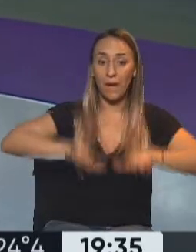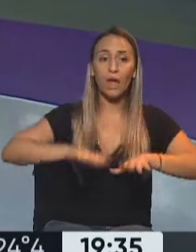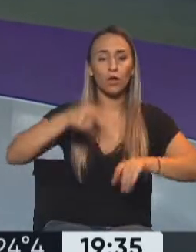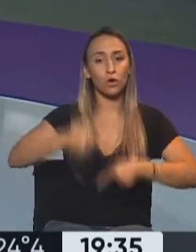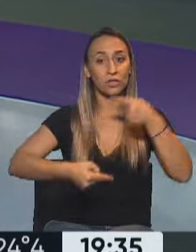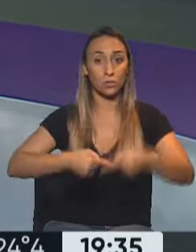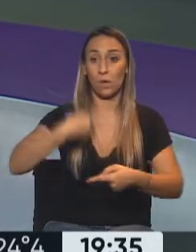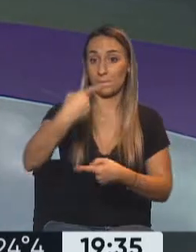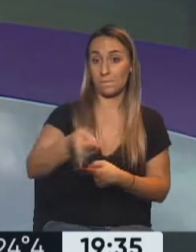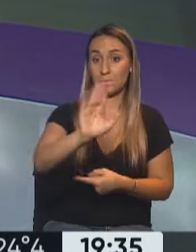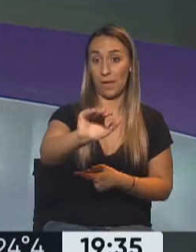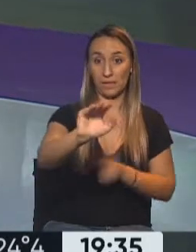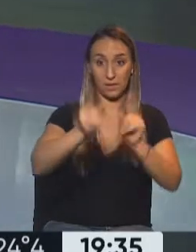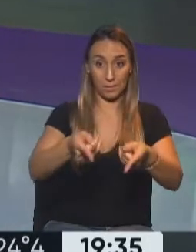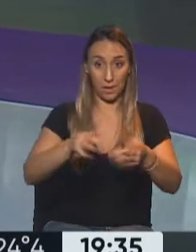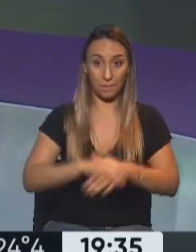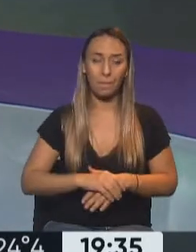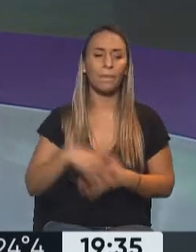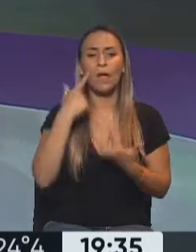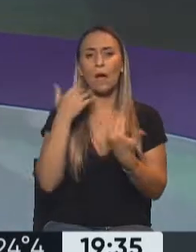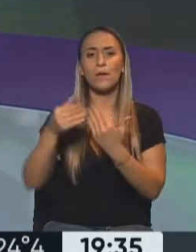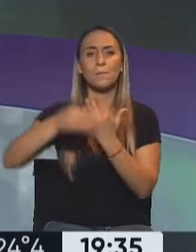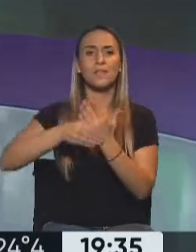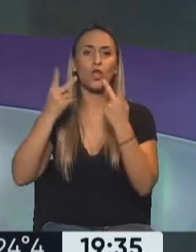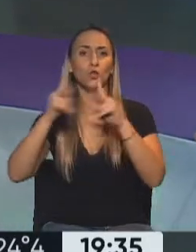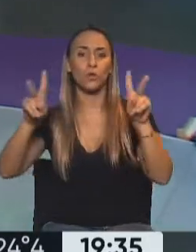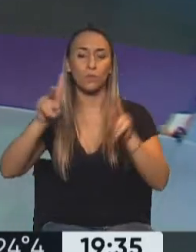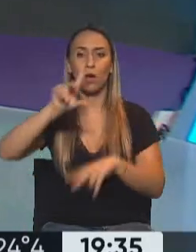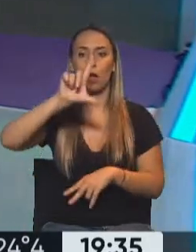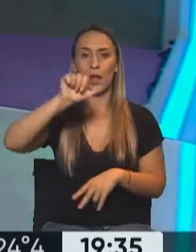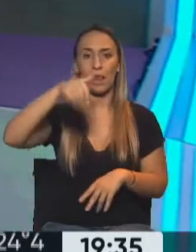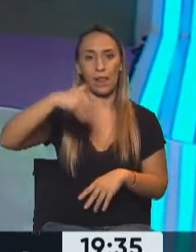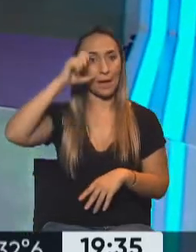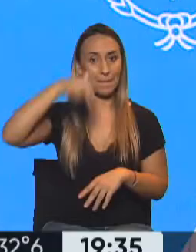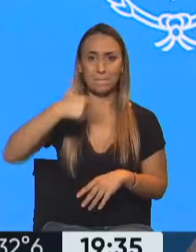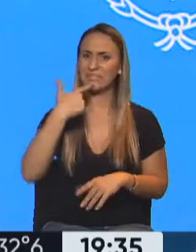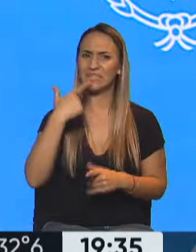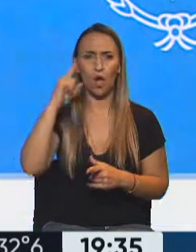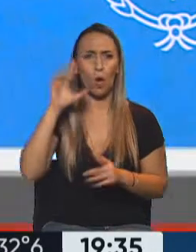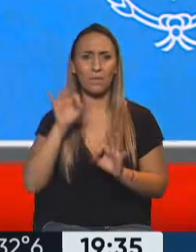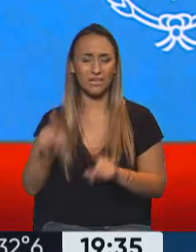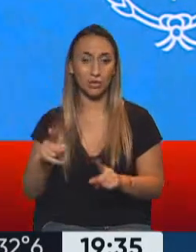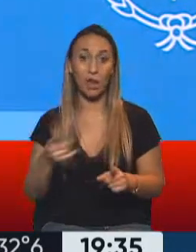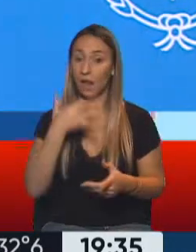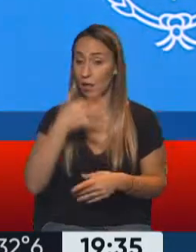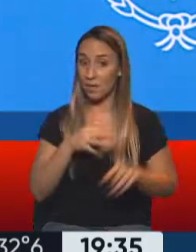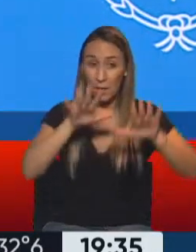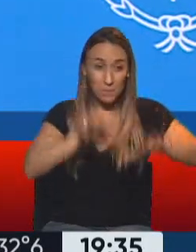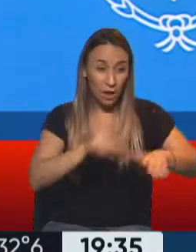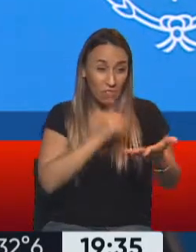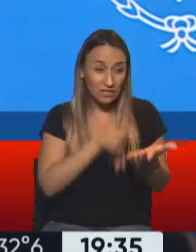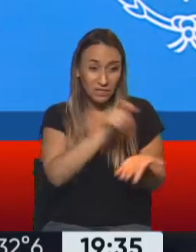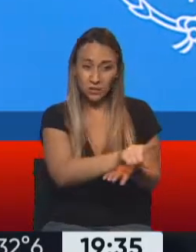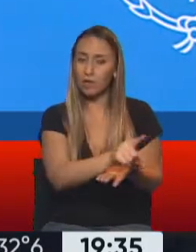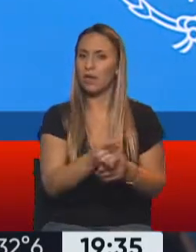martes. Veamos qué opina sobre este conflicto el ministro de Turismo, Matías Lamens. La verdad que es una medida que yo lo dije ayer, lo